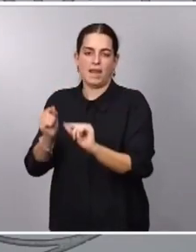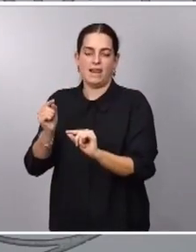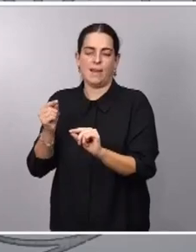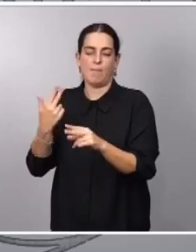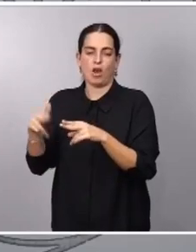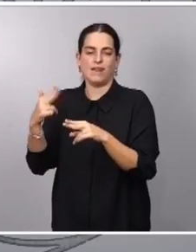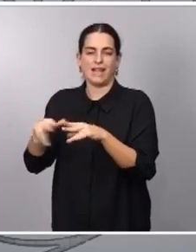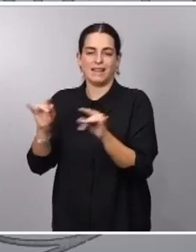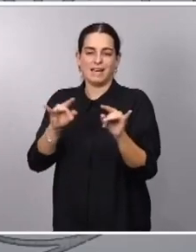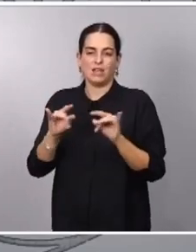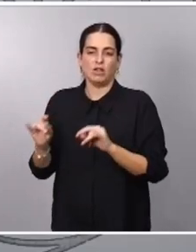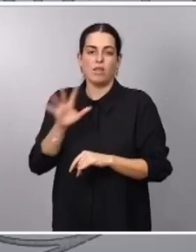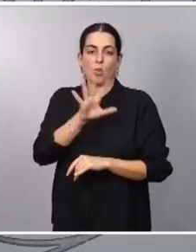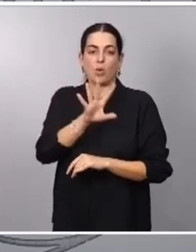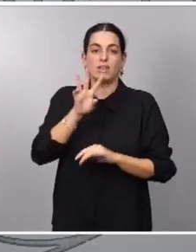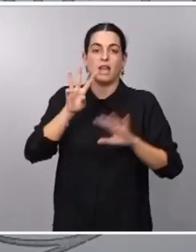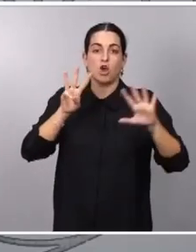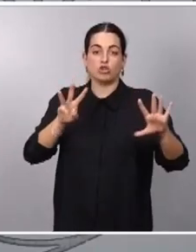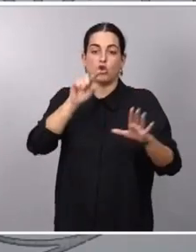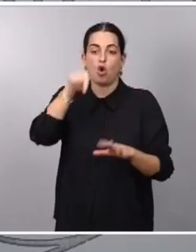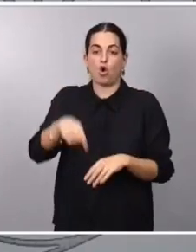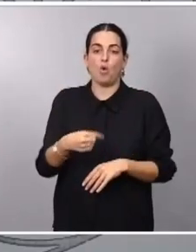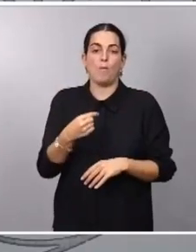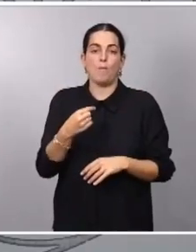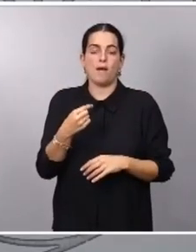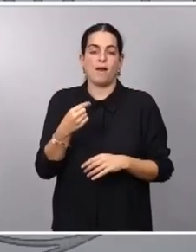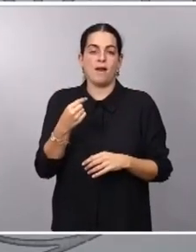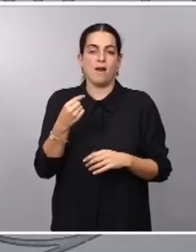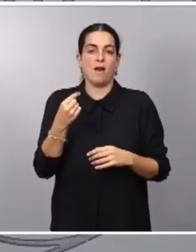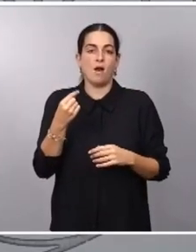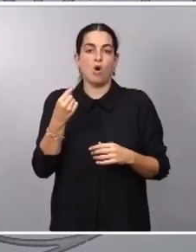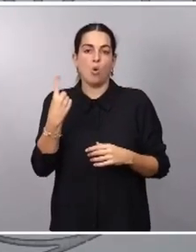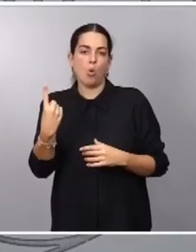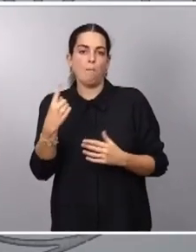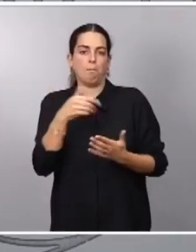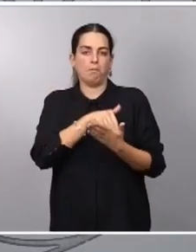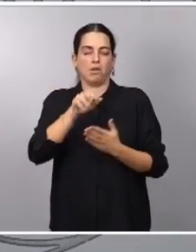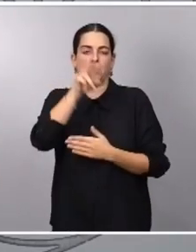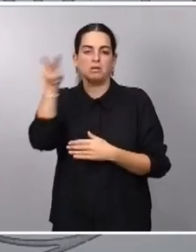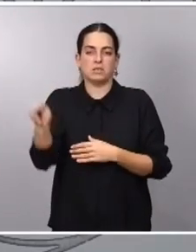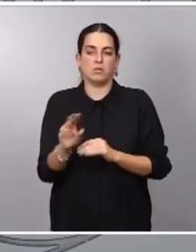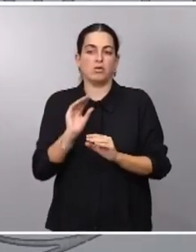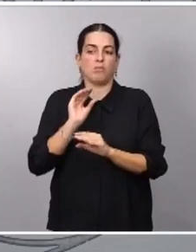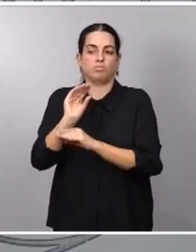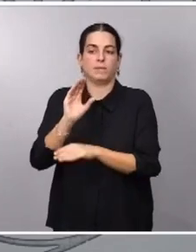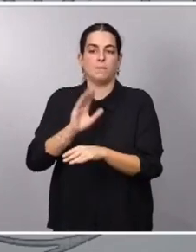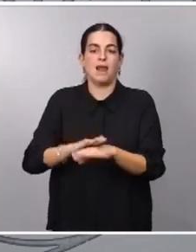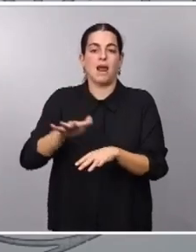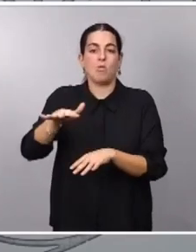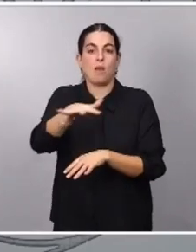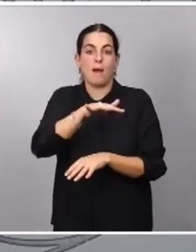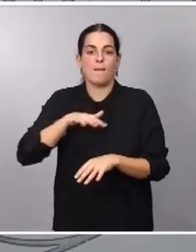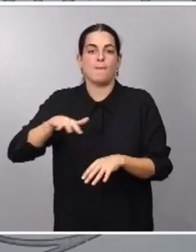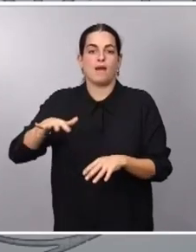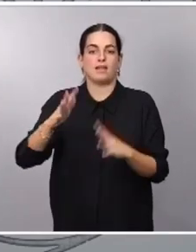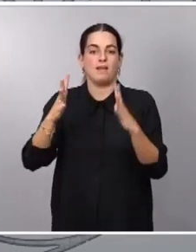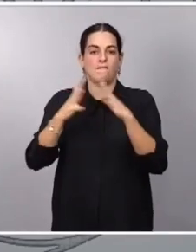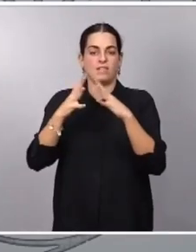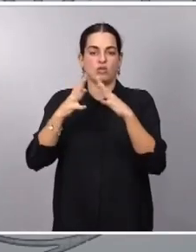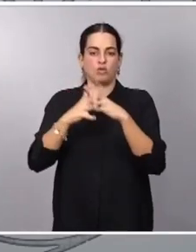euros lo que destinaremos ás entidades locales para rehabilitar toda esa parte de equipamentos